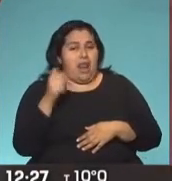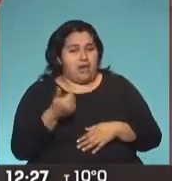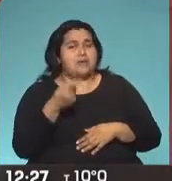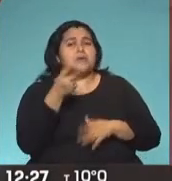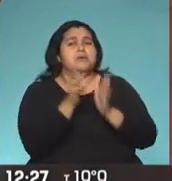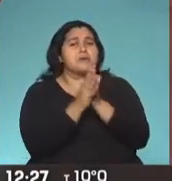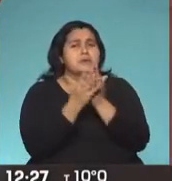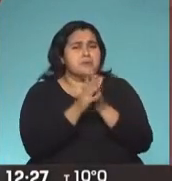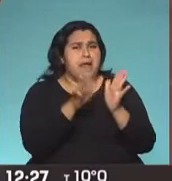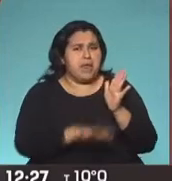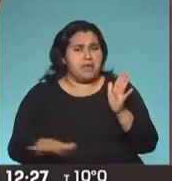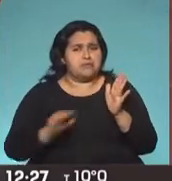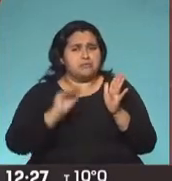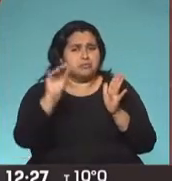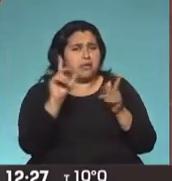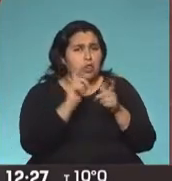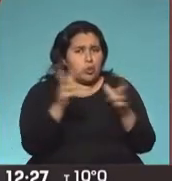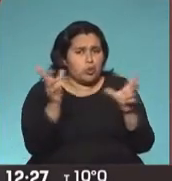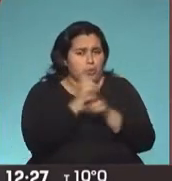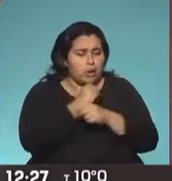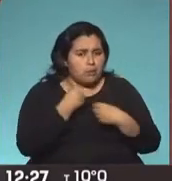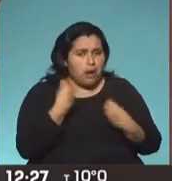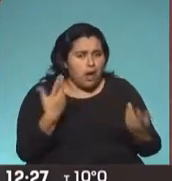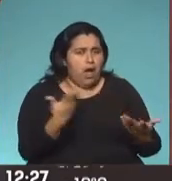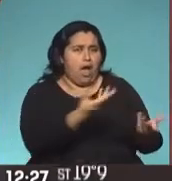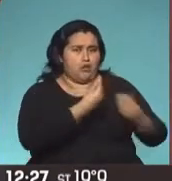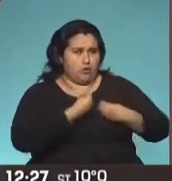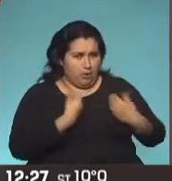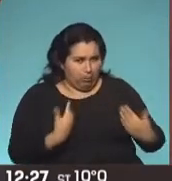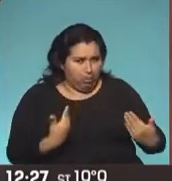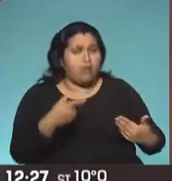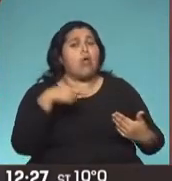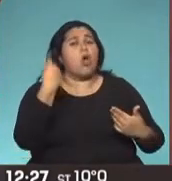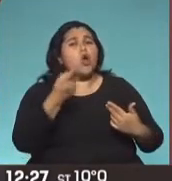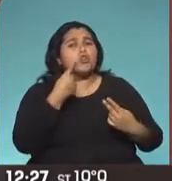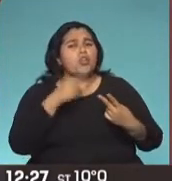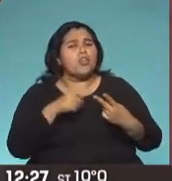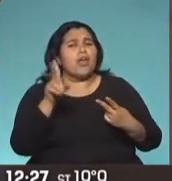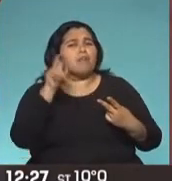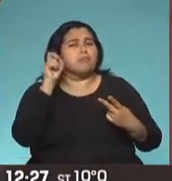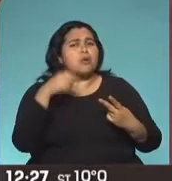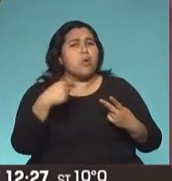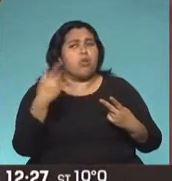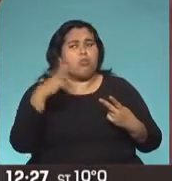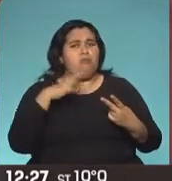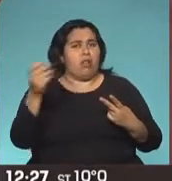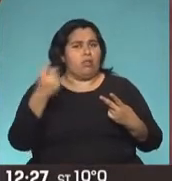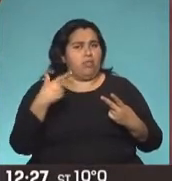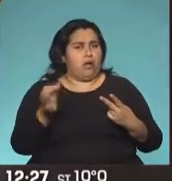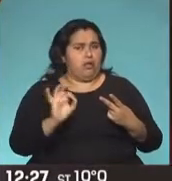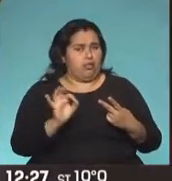asignación dice que no consigue turnos y podemos ayudar a conseguirla también quiere saber la fecha del cobro de este mes que aún no se lo depositaron